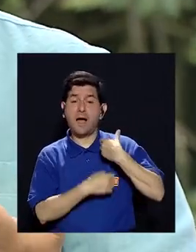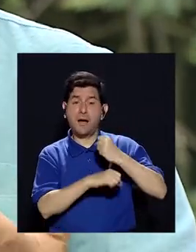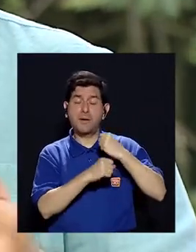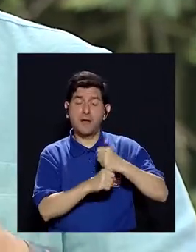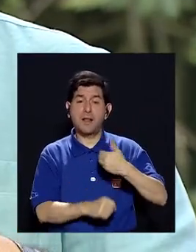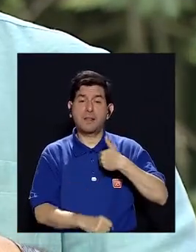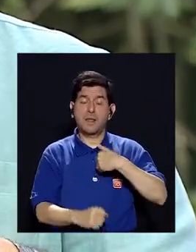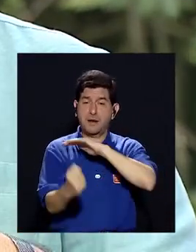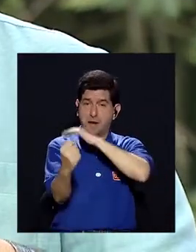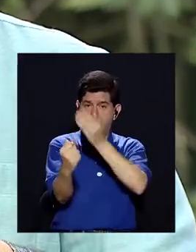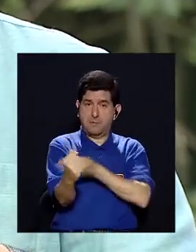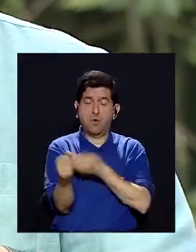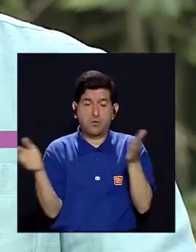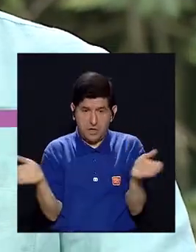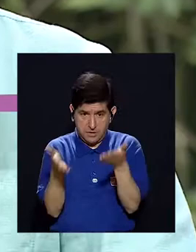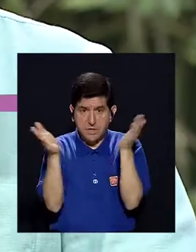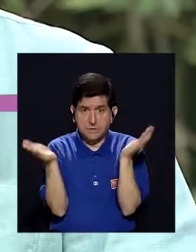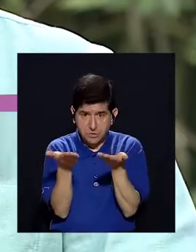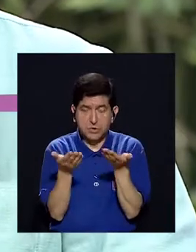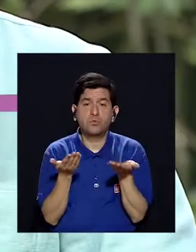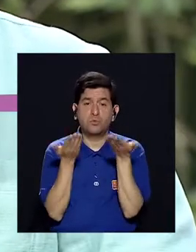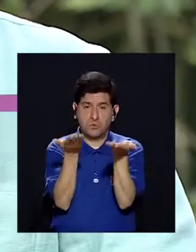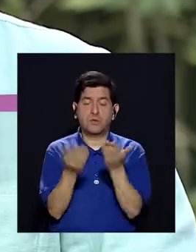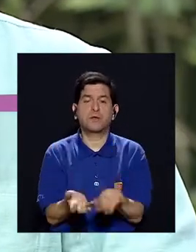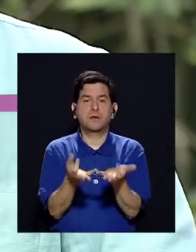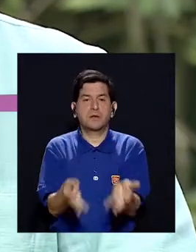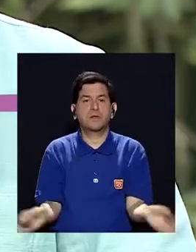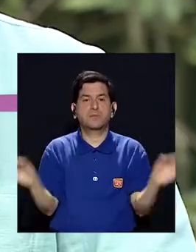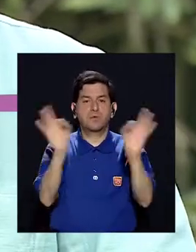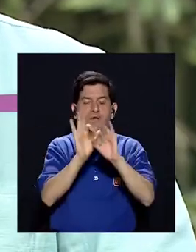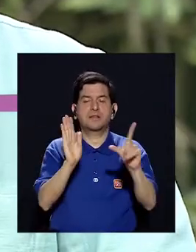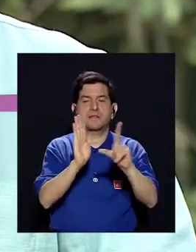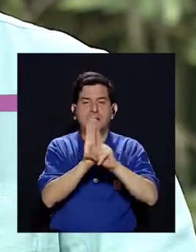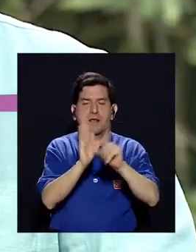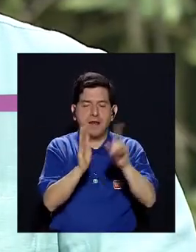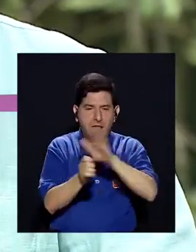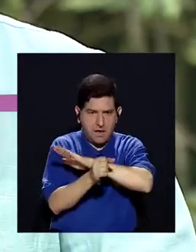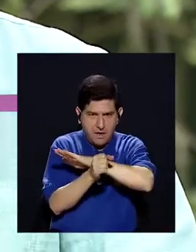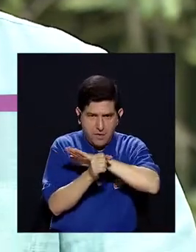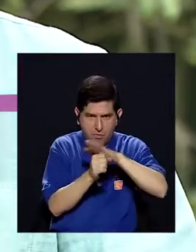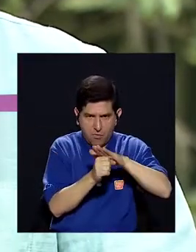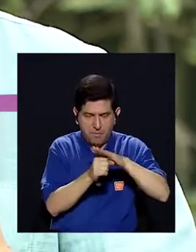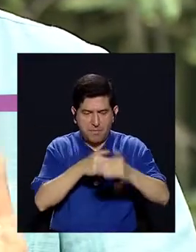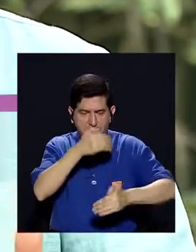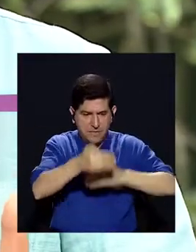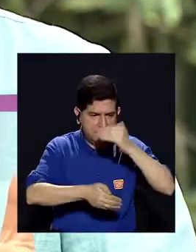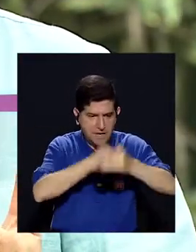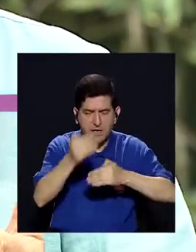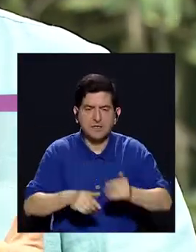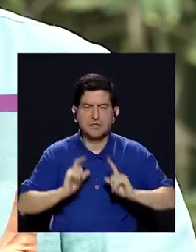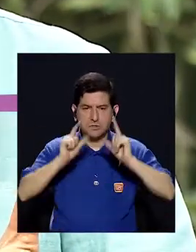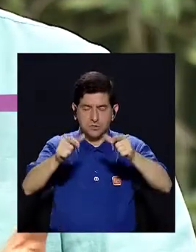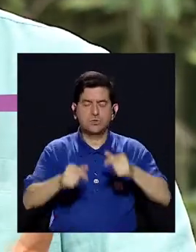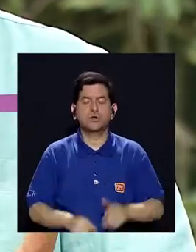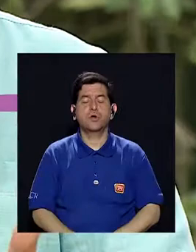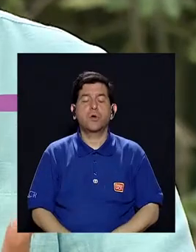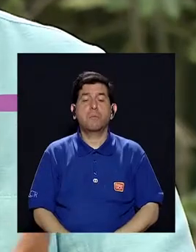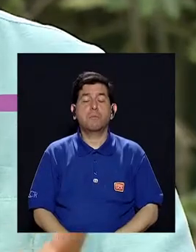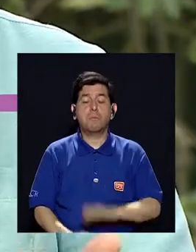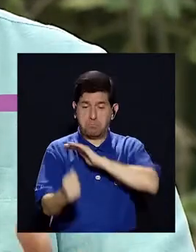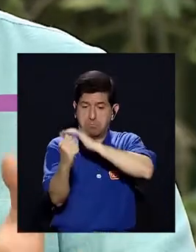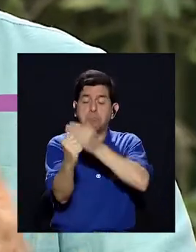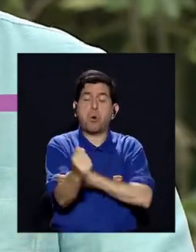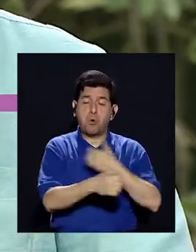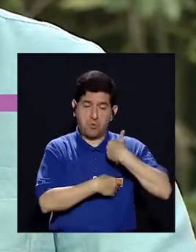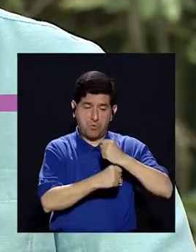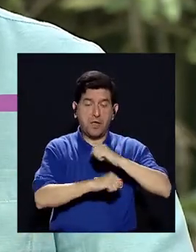tienen la potestad de ofrecer incentivos. Es muy importante que la Ley para la Gestión Integral de Residuos también dé esa potestad a las municipalidades de ofrecer